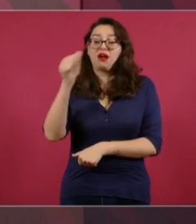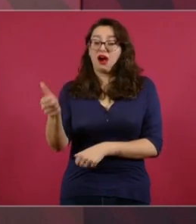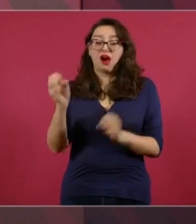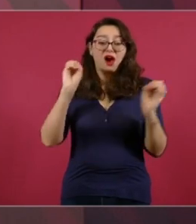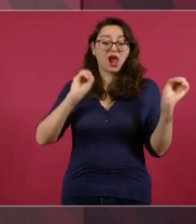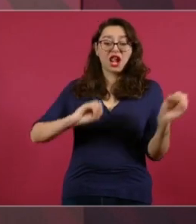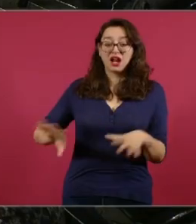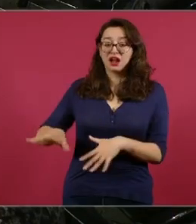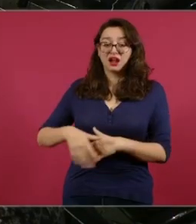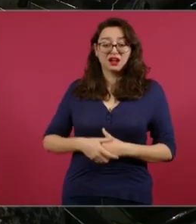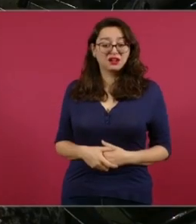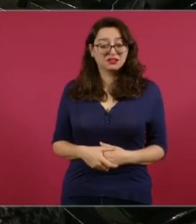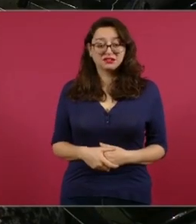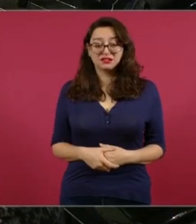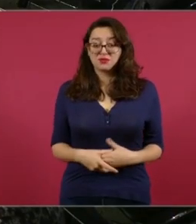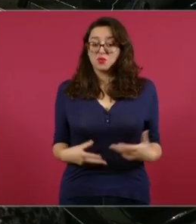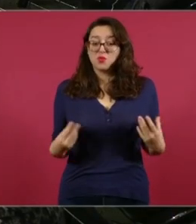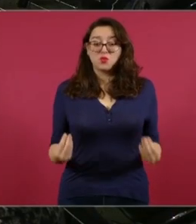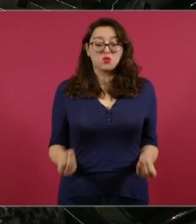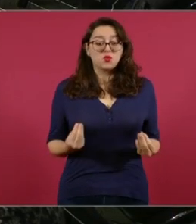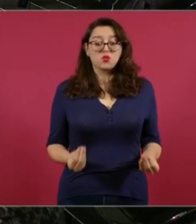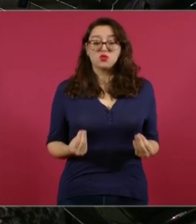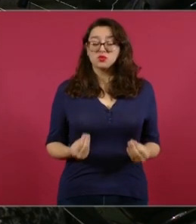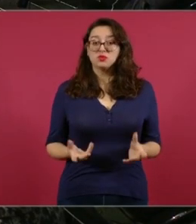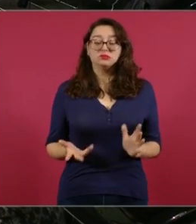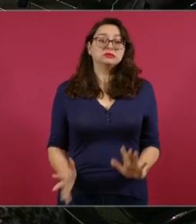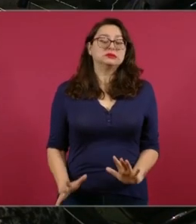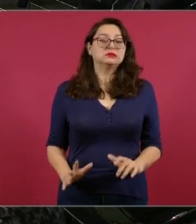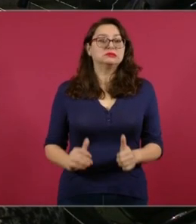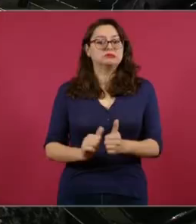mejor dicho, el rezago.